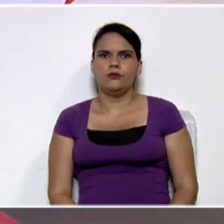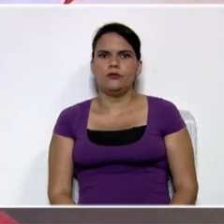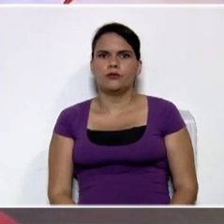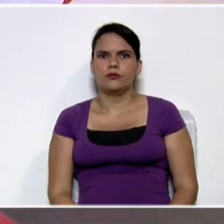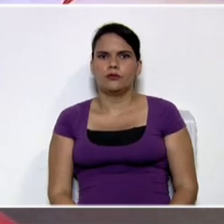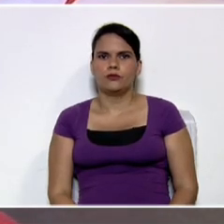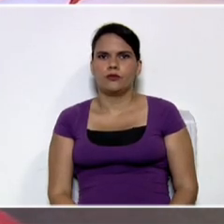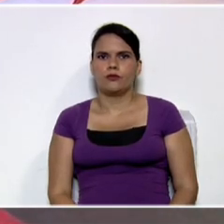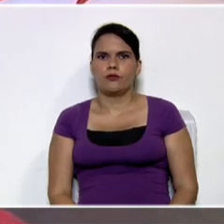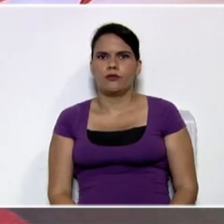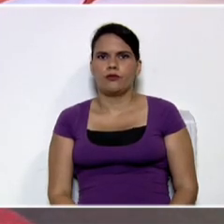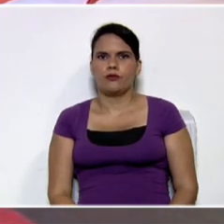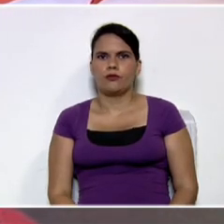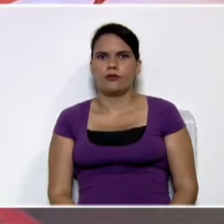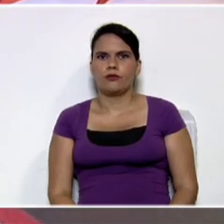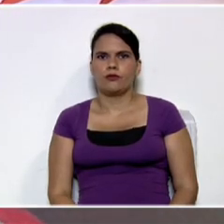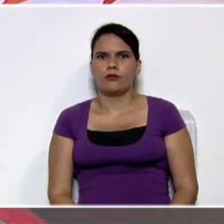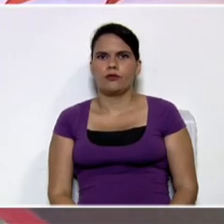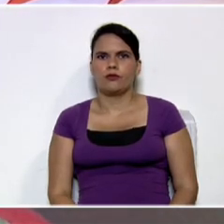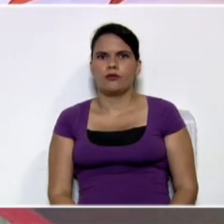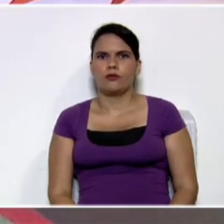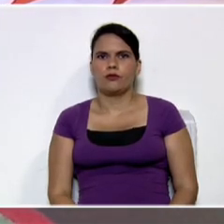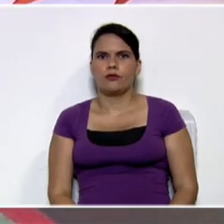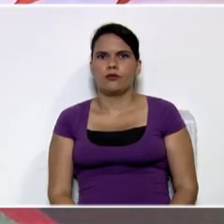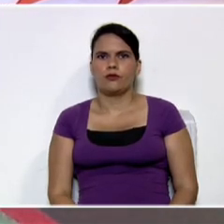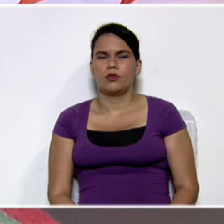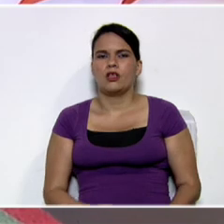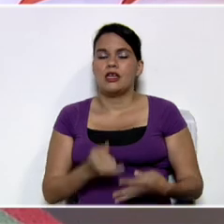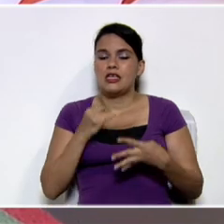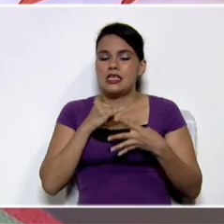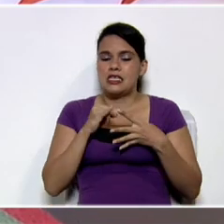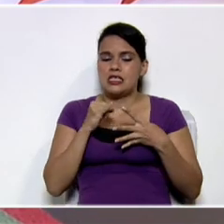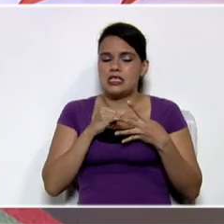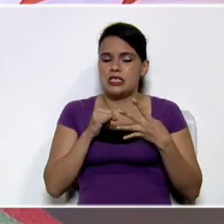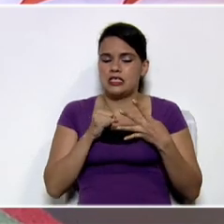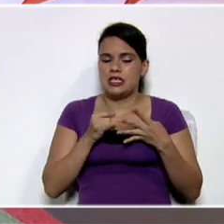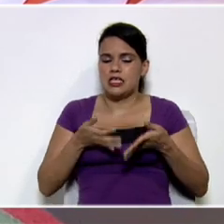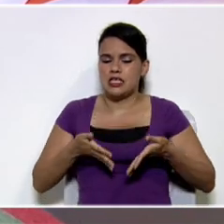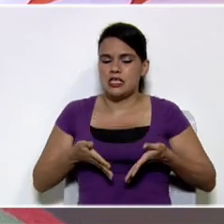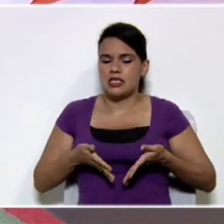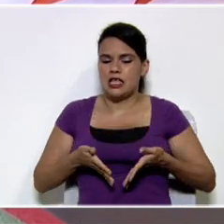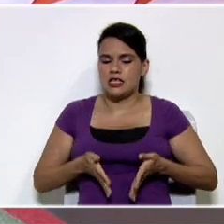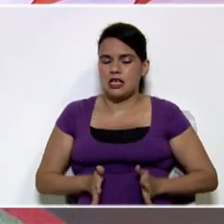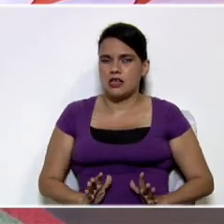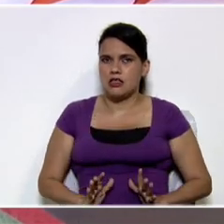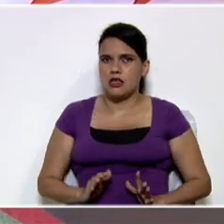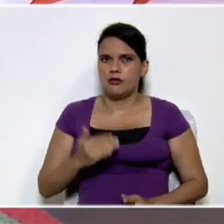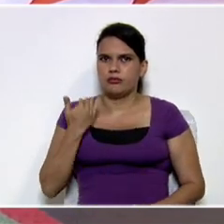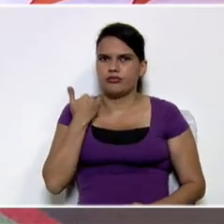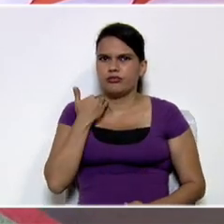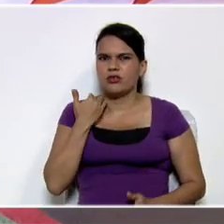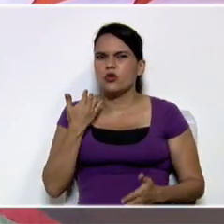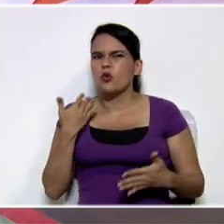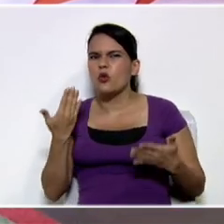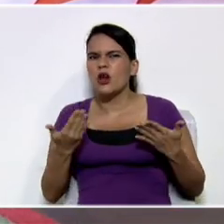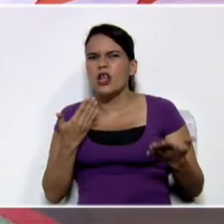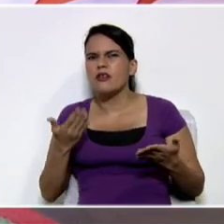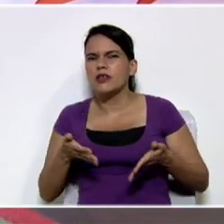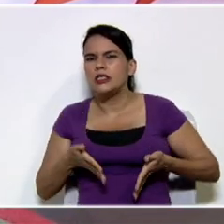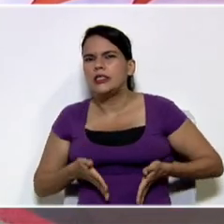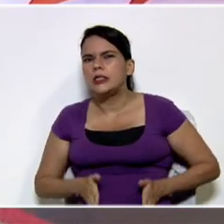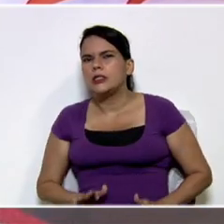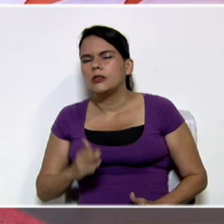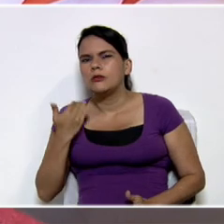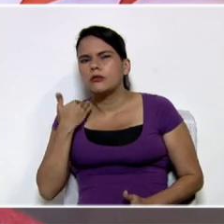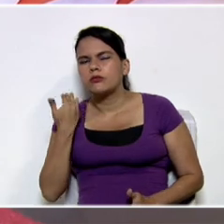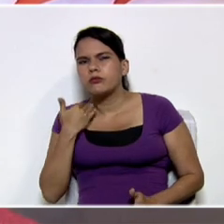Ok, pasamos ahora a lo que corresponde al índice de natalidad y mortalidad. ¿Qué diferencia existe entre una y otra? A lo largo del